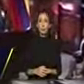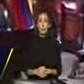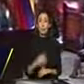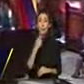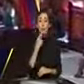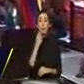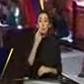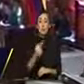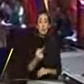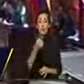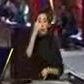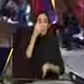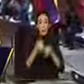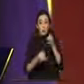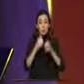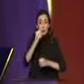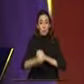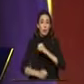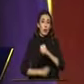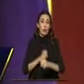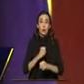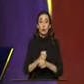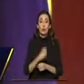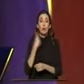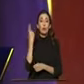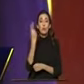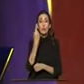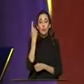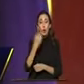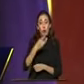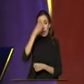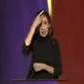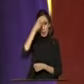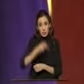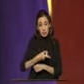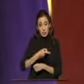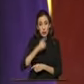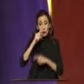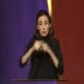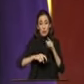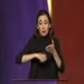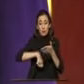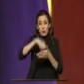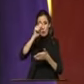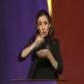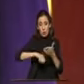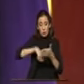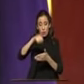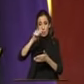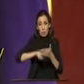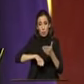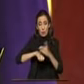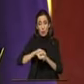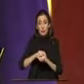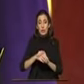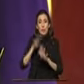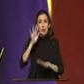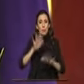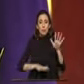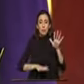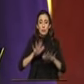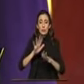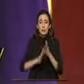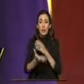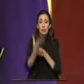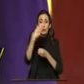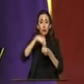decía, en el último año, con la sola decisión de restringir la contratación por el llamado régimen especial, salvamos para